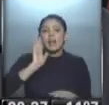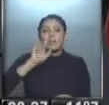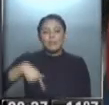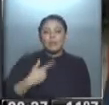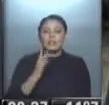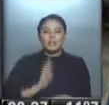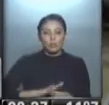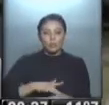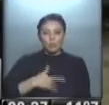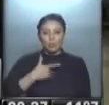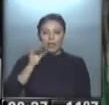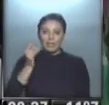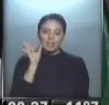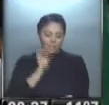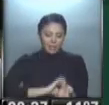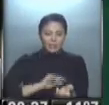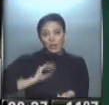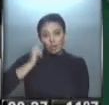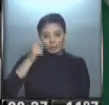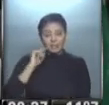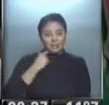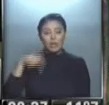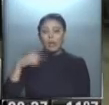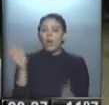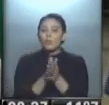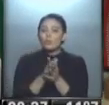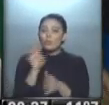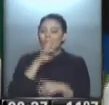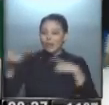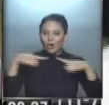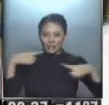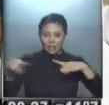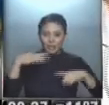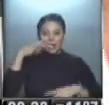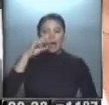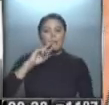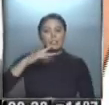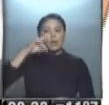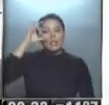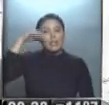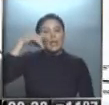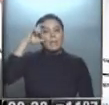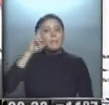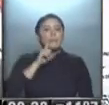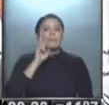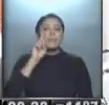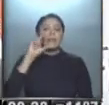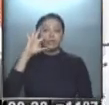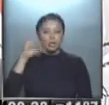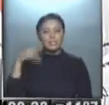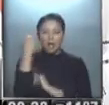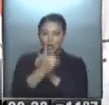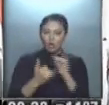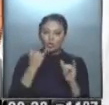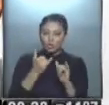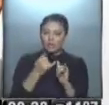diabetes 2003. Estamos con la coordinadora, la doctora Carmen Demetrio, que nos va a contar un poco en qué consiste esto y que